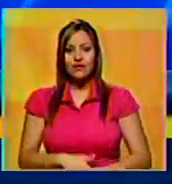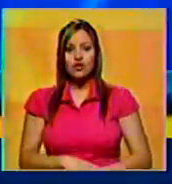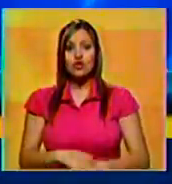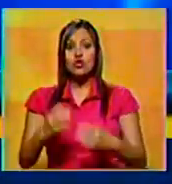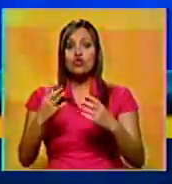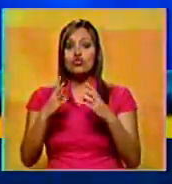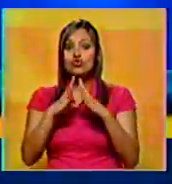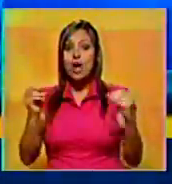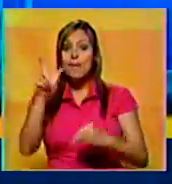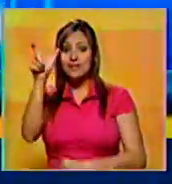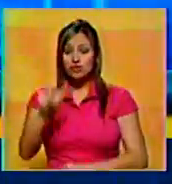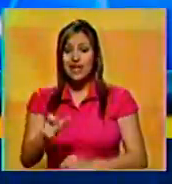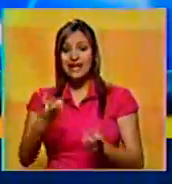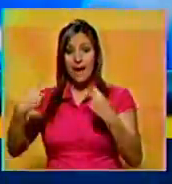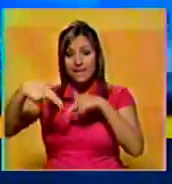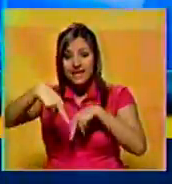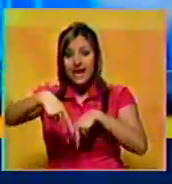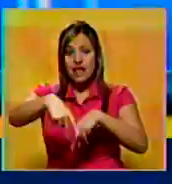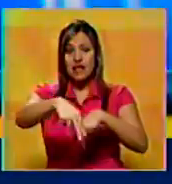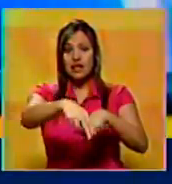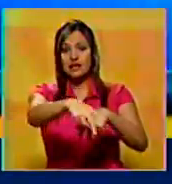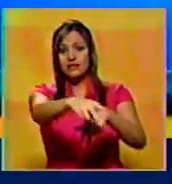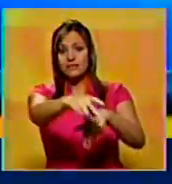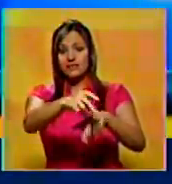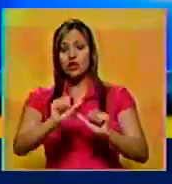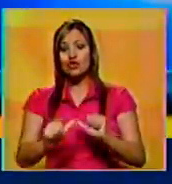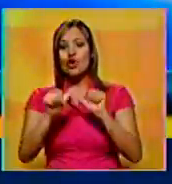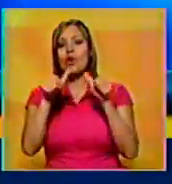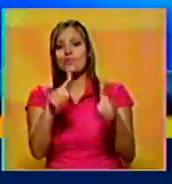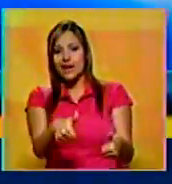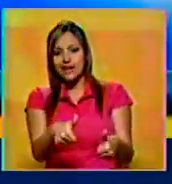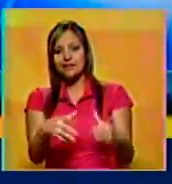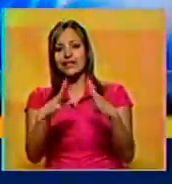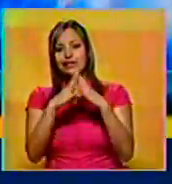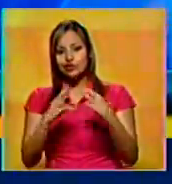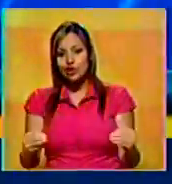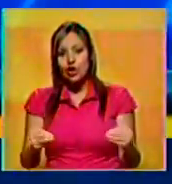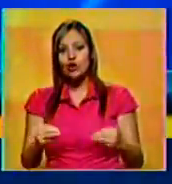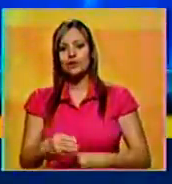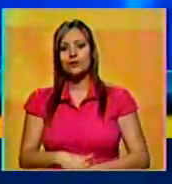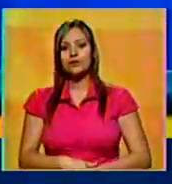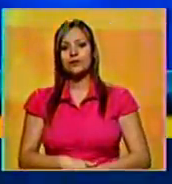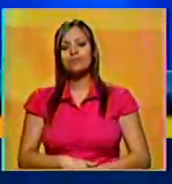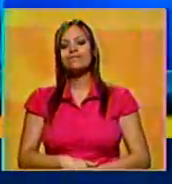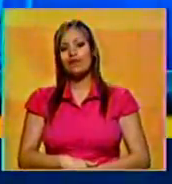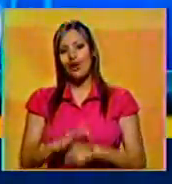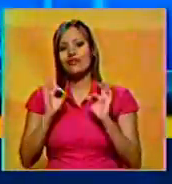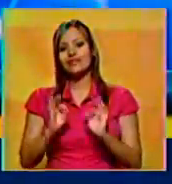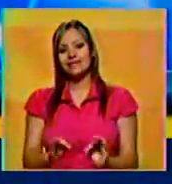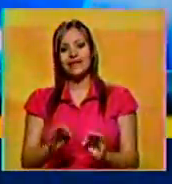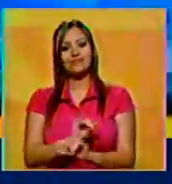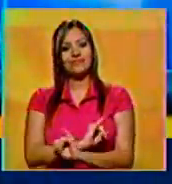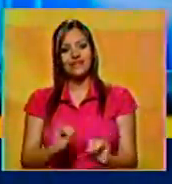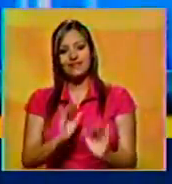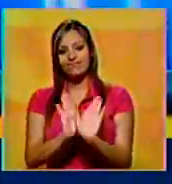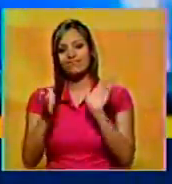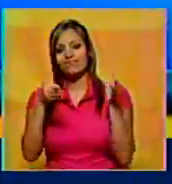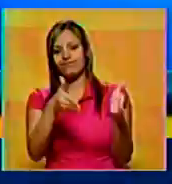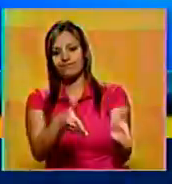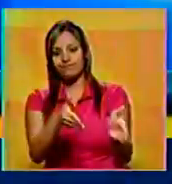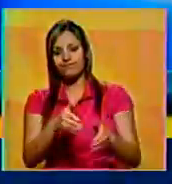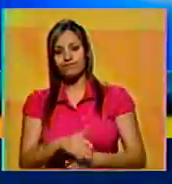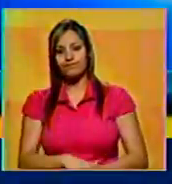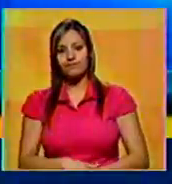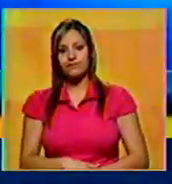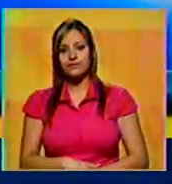toda la gente va caminando detrás, se está dando inicio a todo lo que es el recorrido para llegar ya a darles cristiana